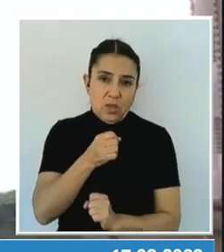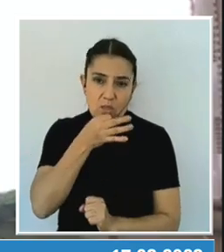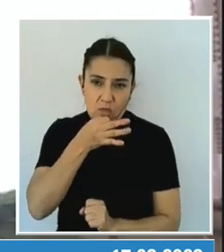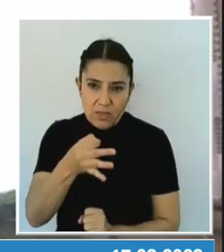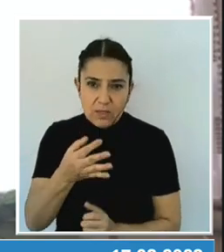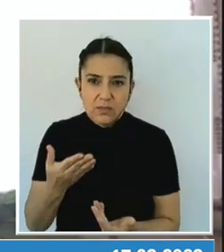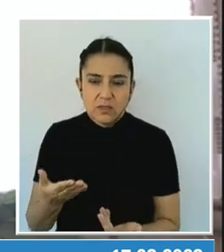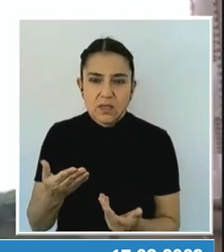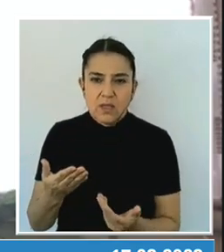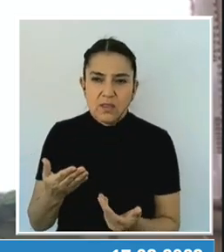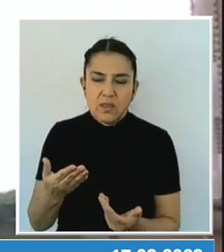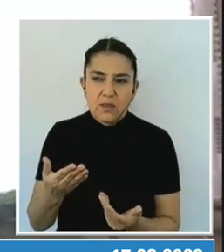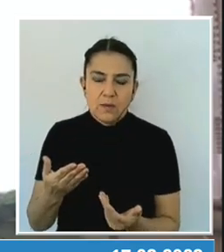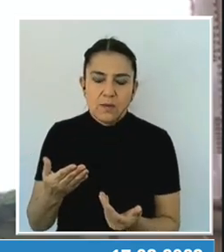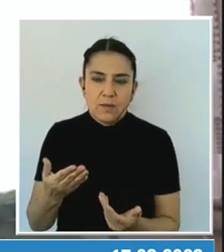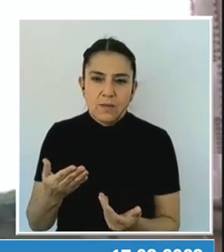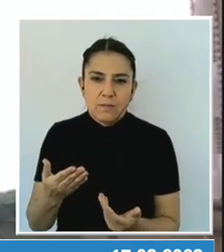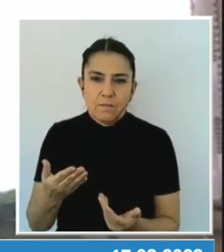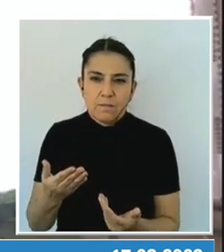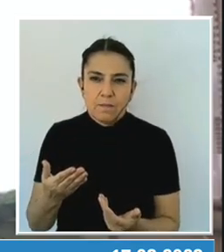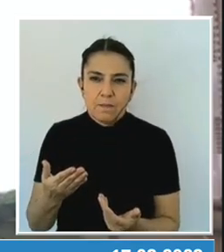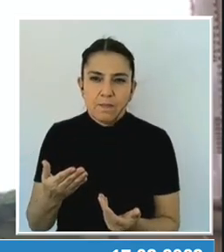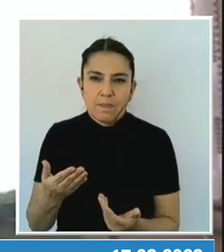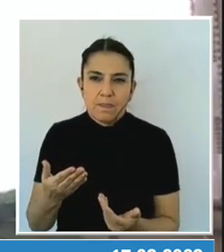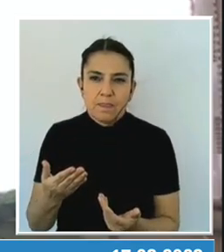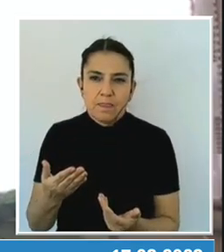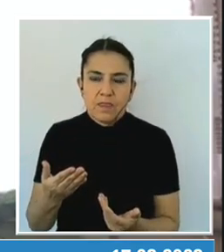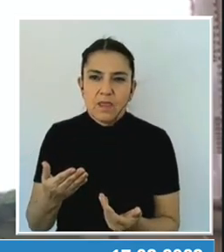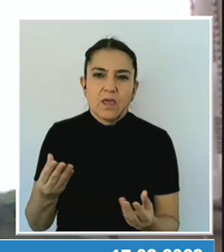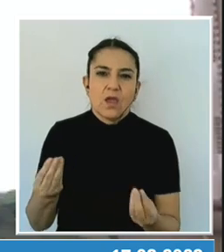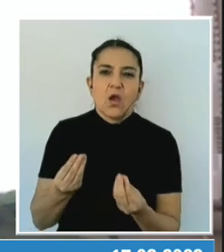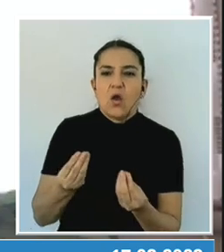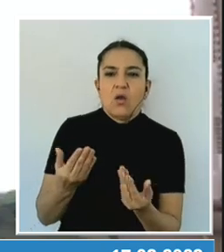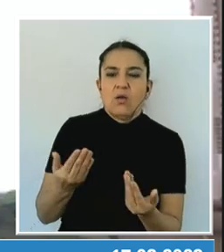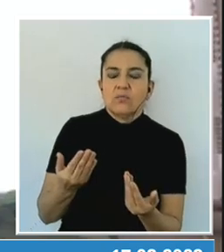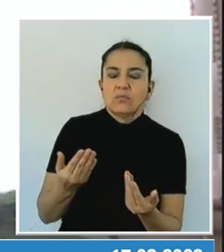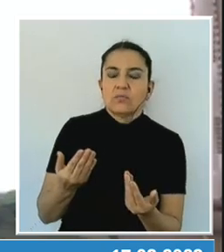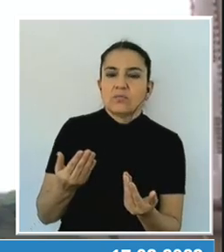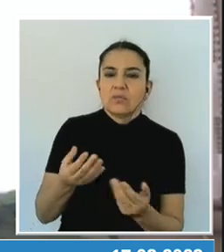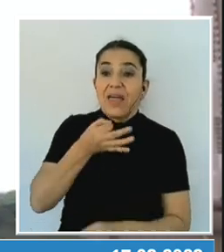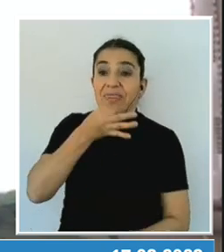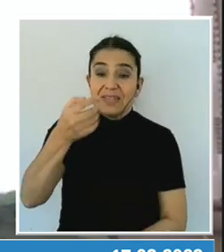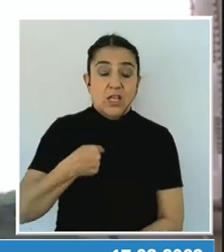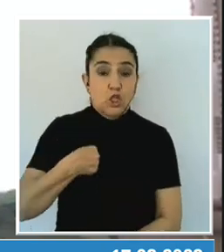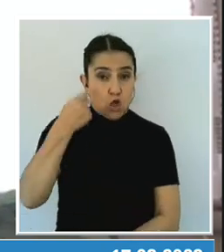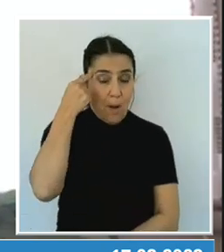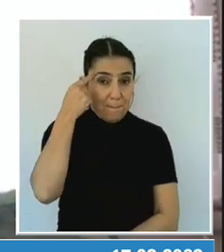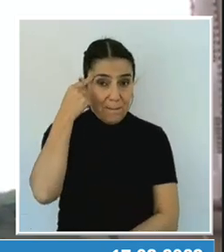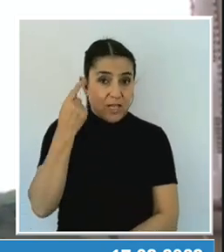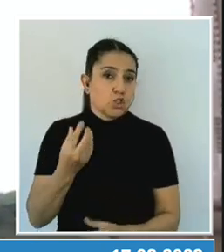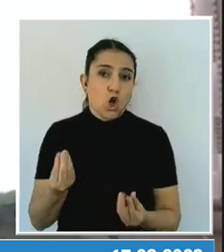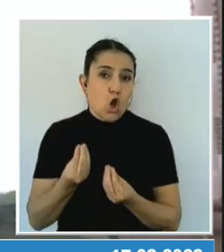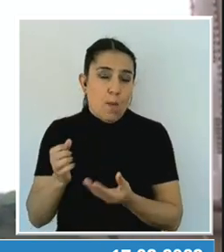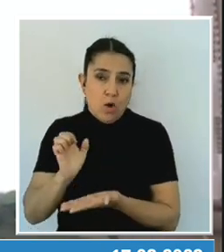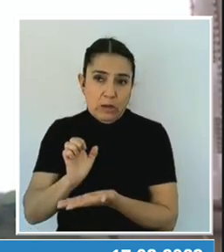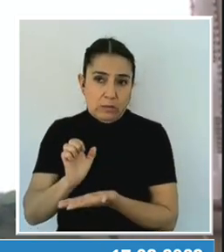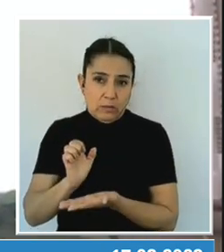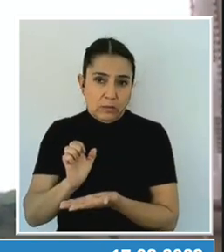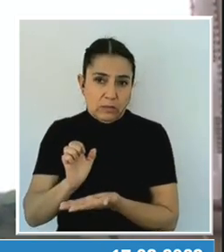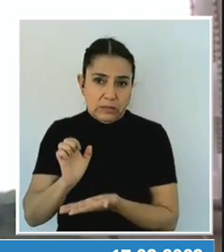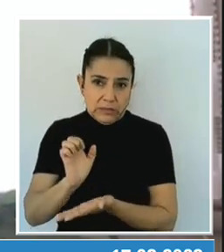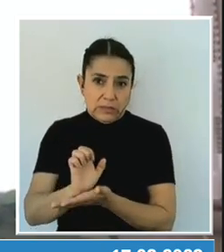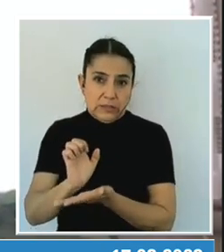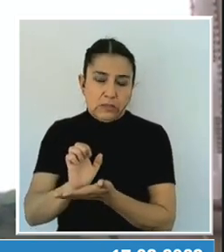permítame el coloquialismo, pasarles gato por liebre, ¿no?, decirles lo que yo pienso como un estado de cosas, les voy a decir el estado de